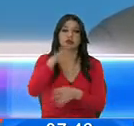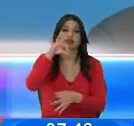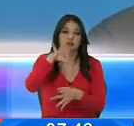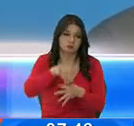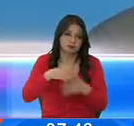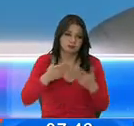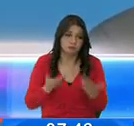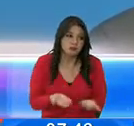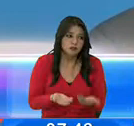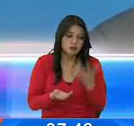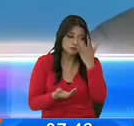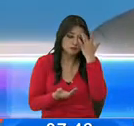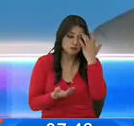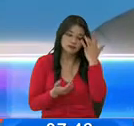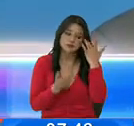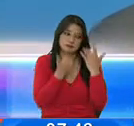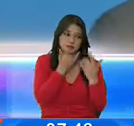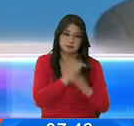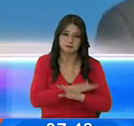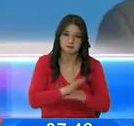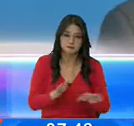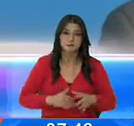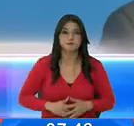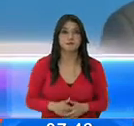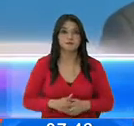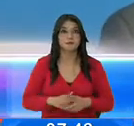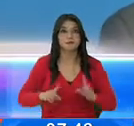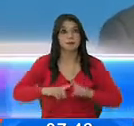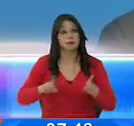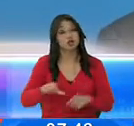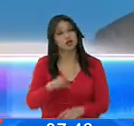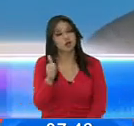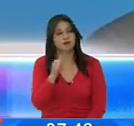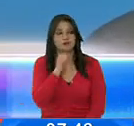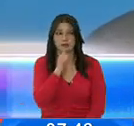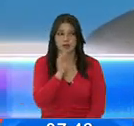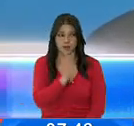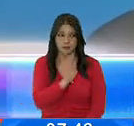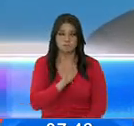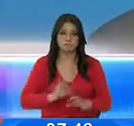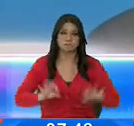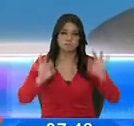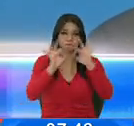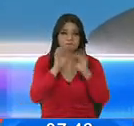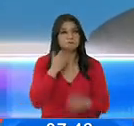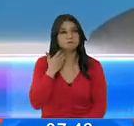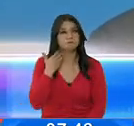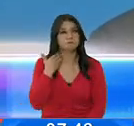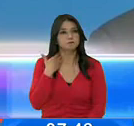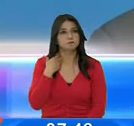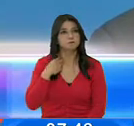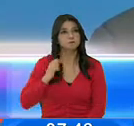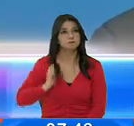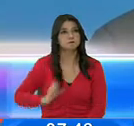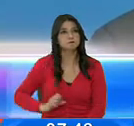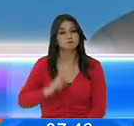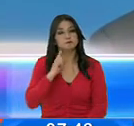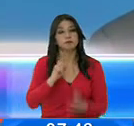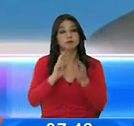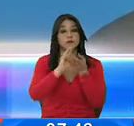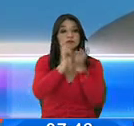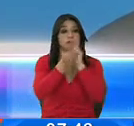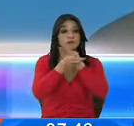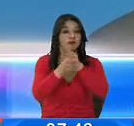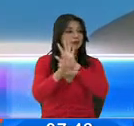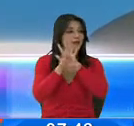tiene serias falencias pero también hay otra deuda mucho más importante es aquella referida a reformar el